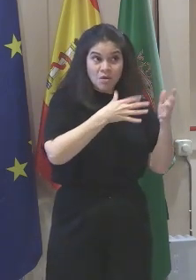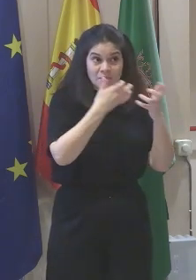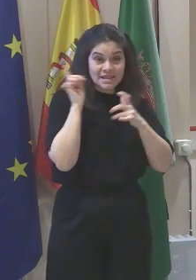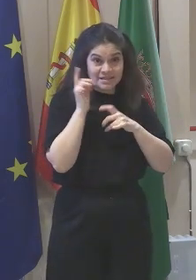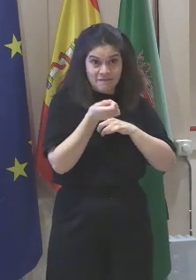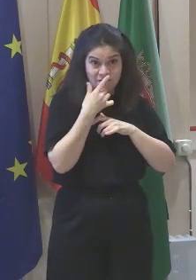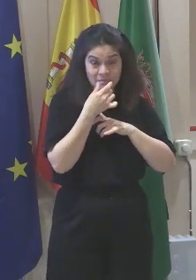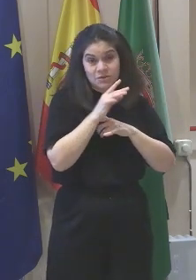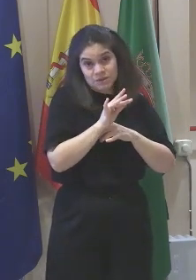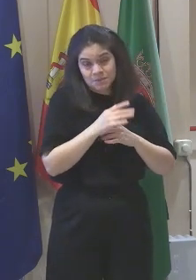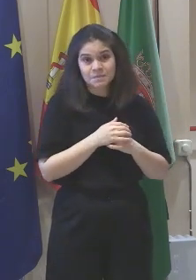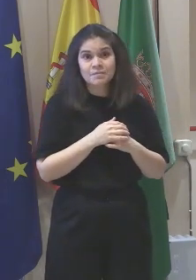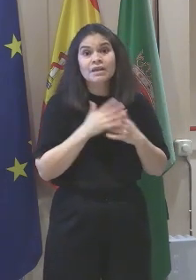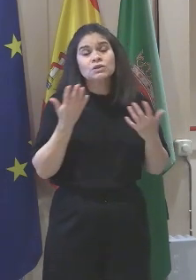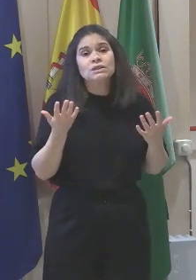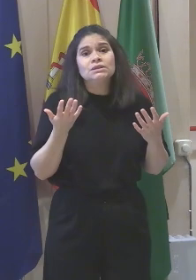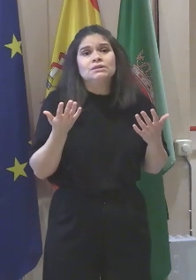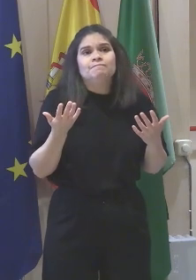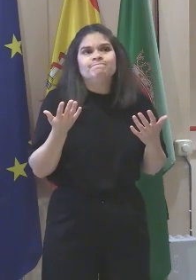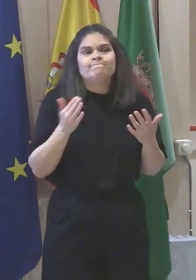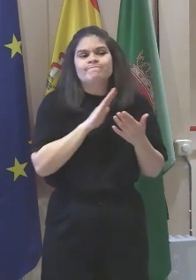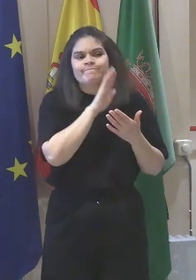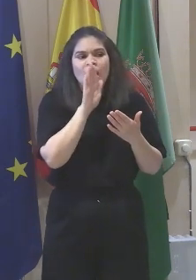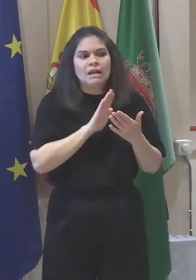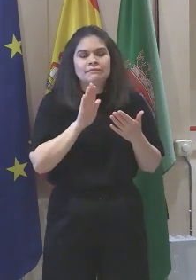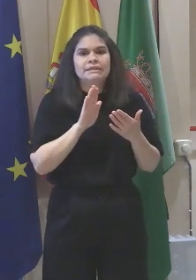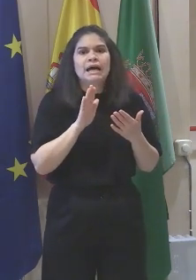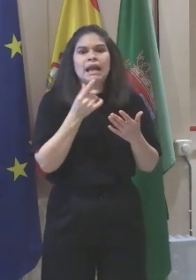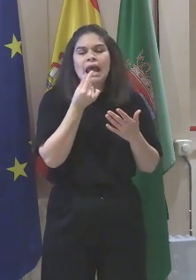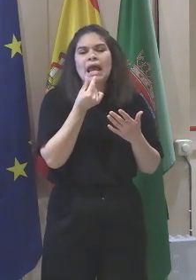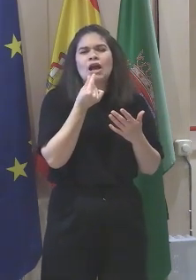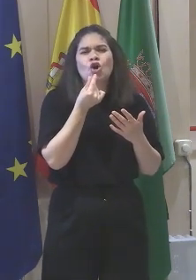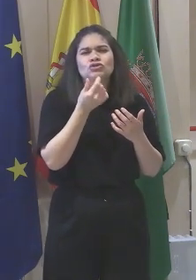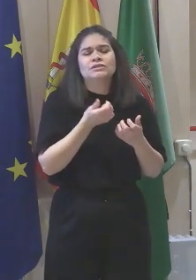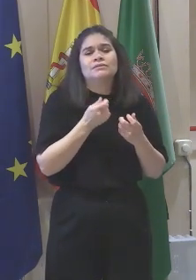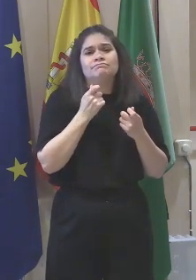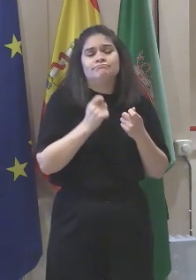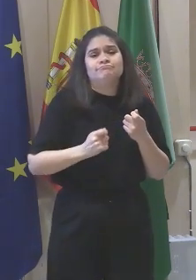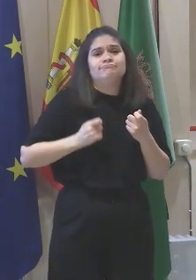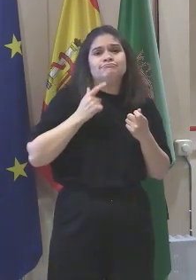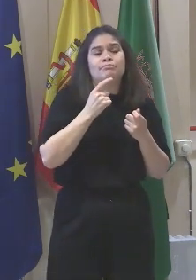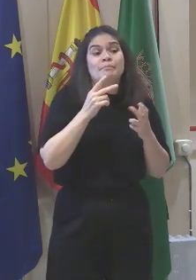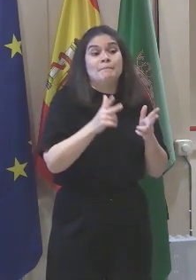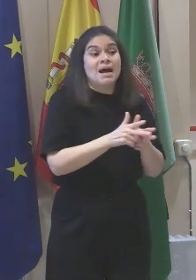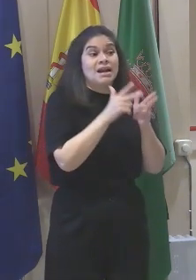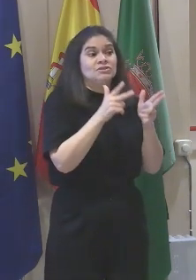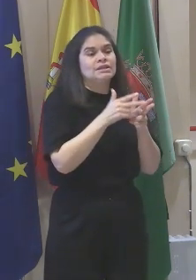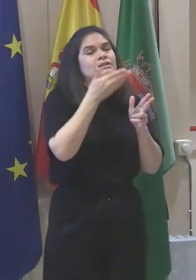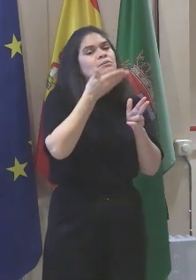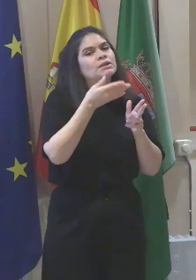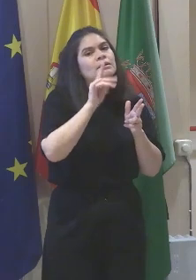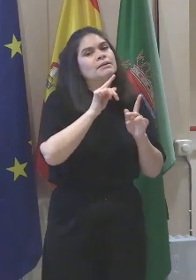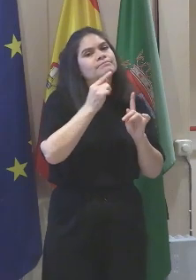este fármaco. Es decir, al final el coste para la sociedad es importante medirlo